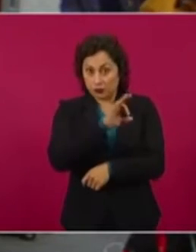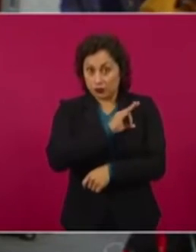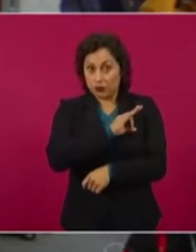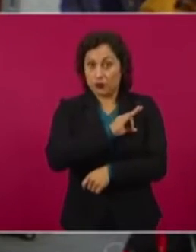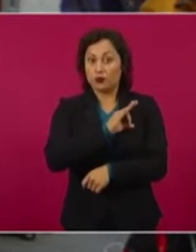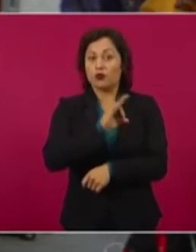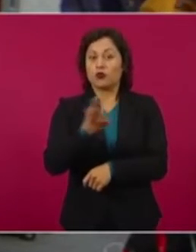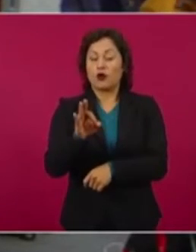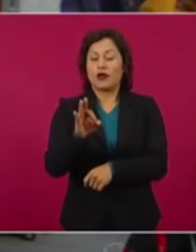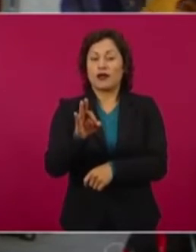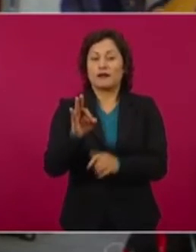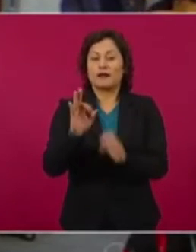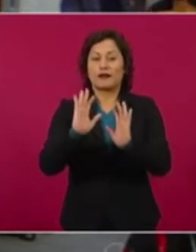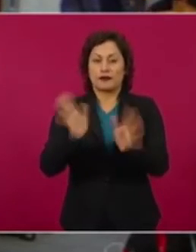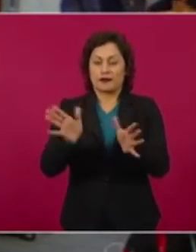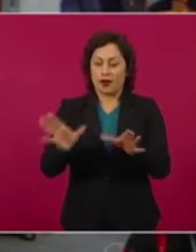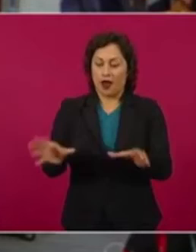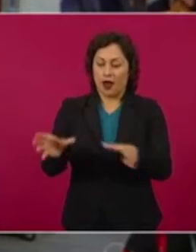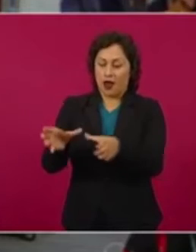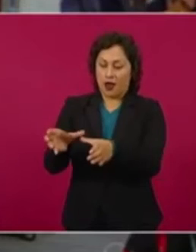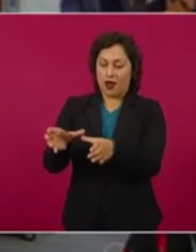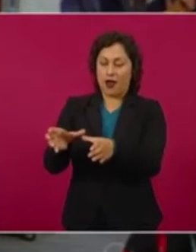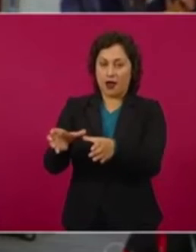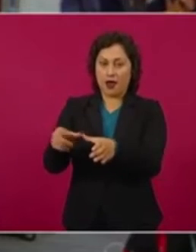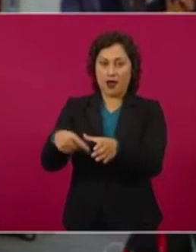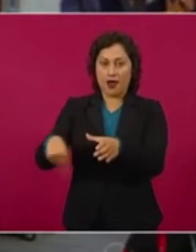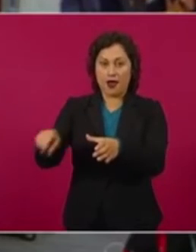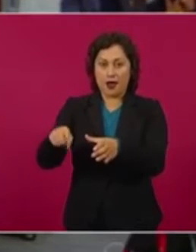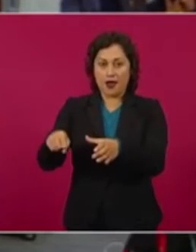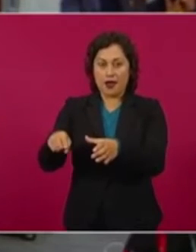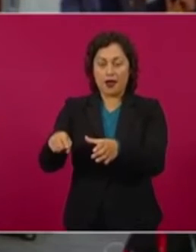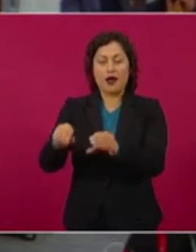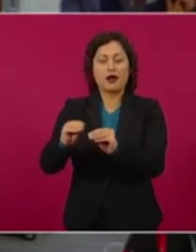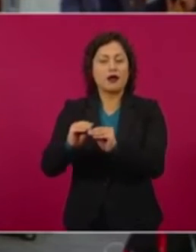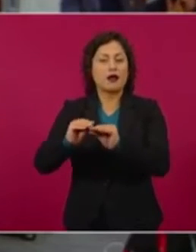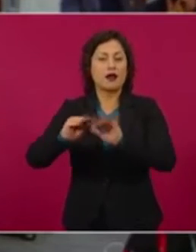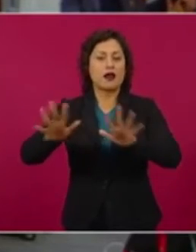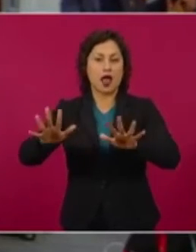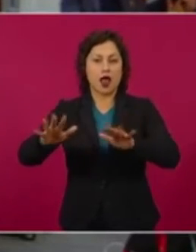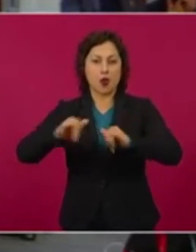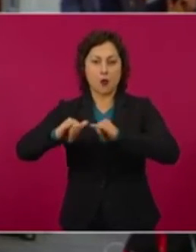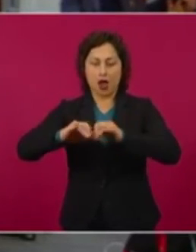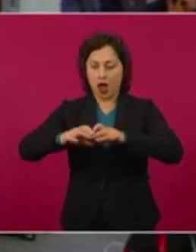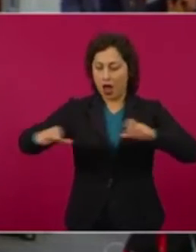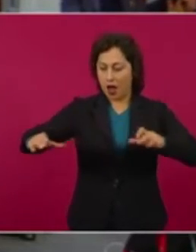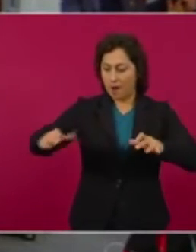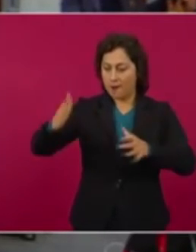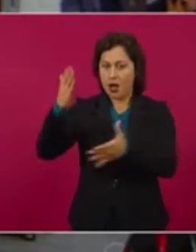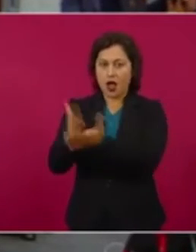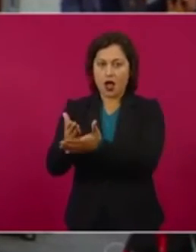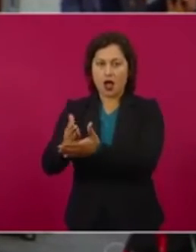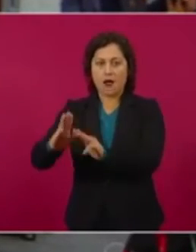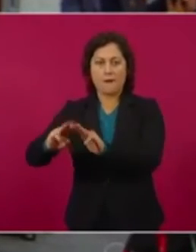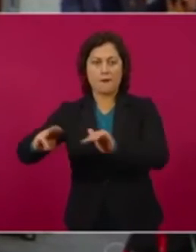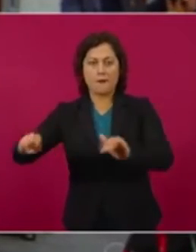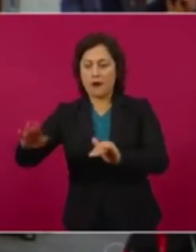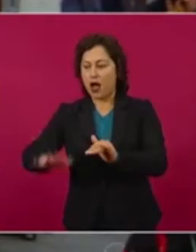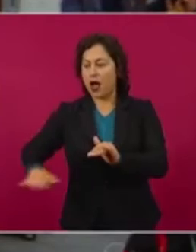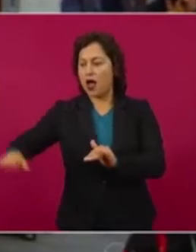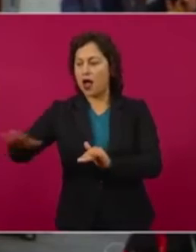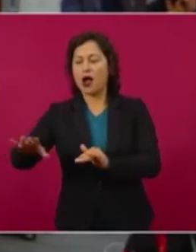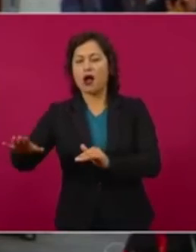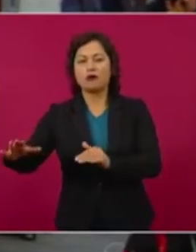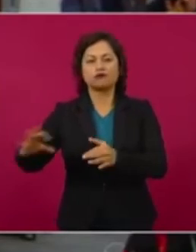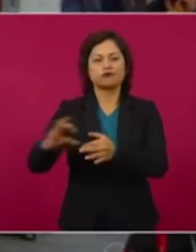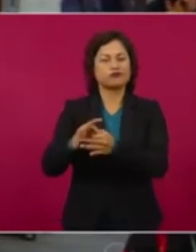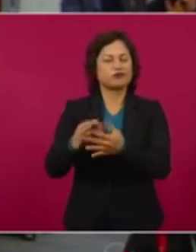históricamente SEDATU y RAN aclaren hasta dónde llega el mar. Eso es el problema que yo siento que es de fondo después de una larga